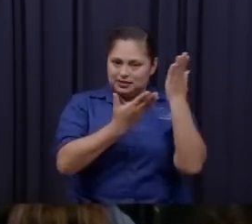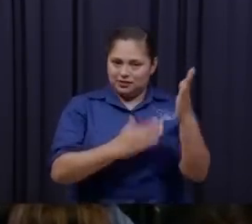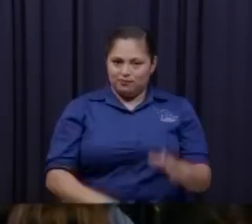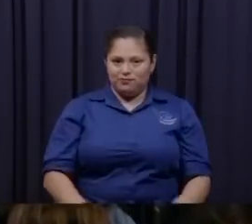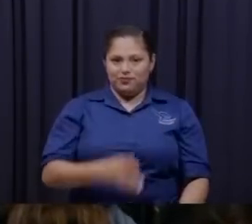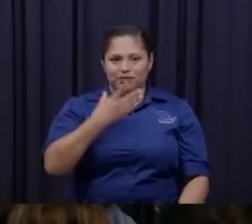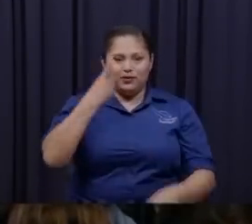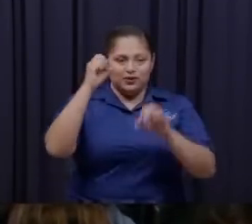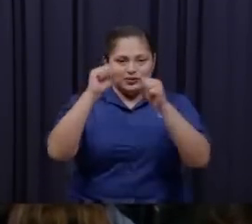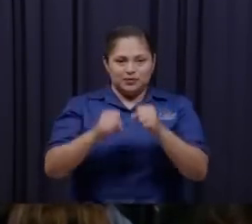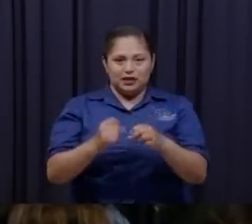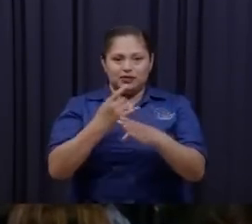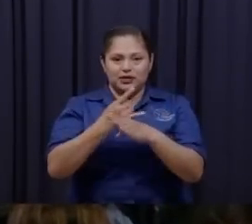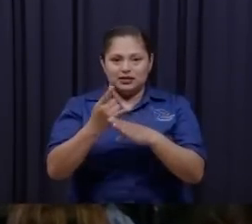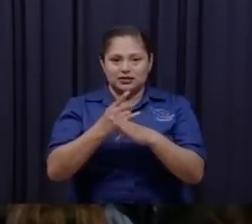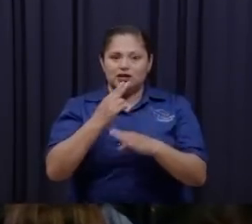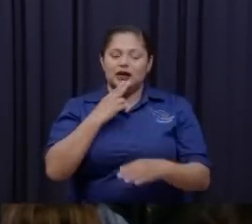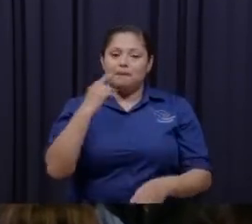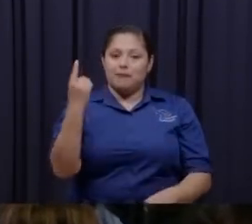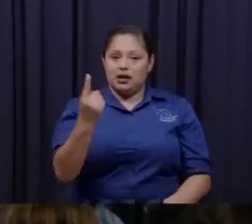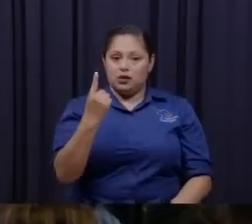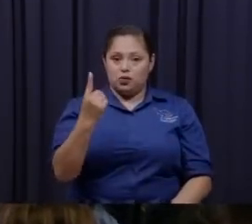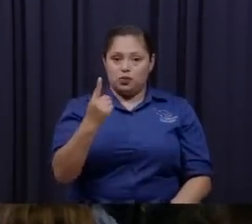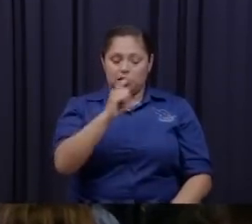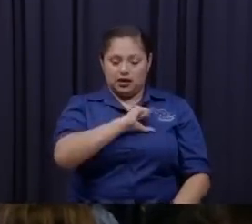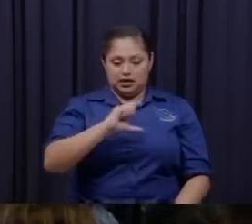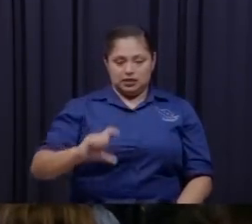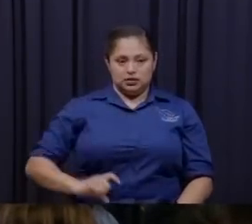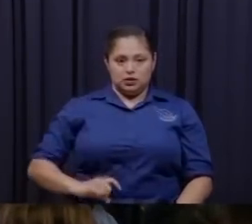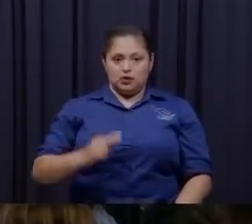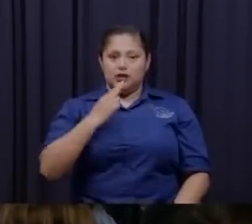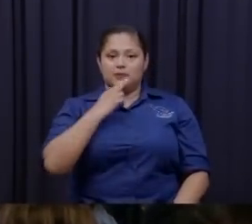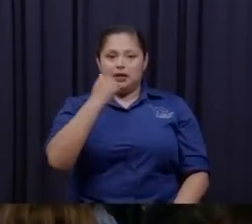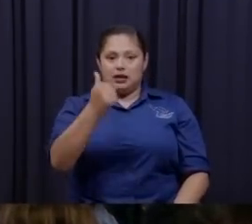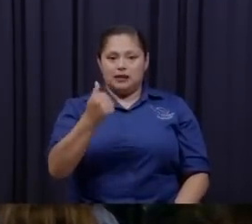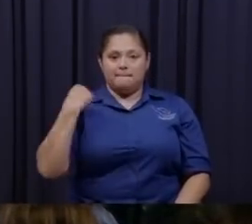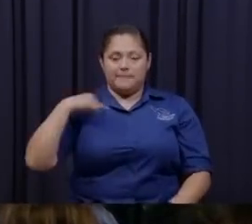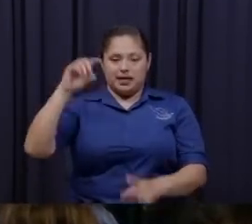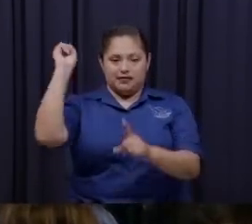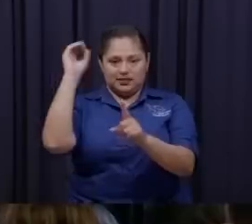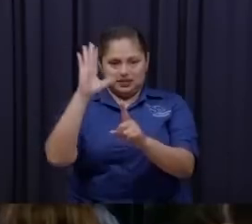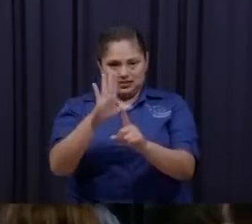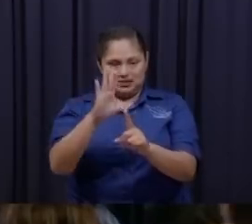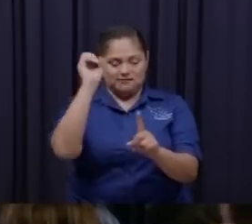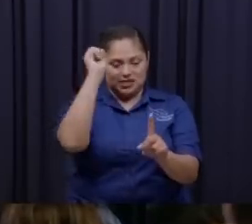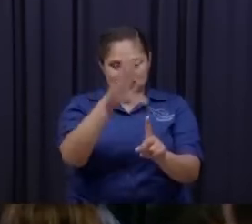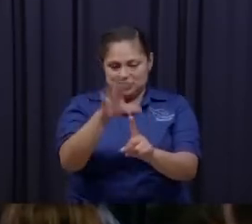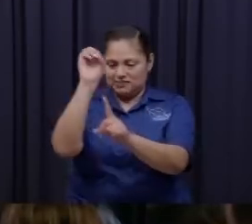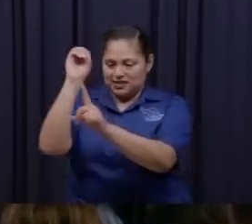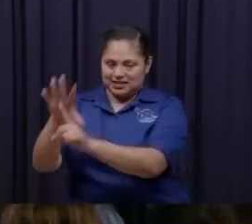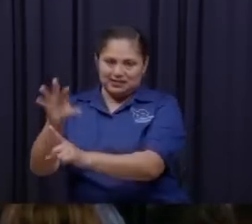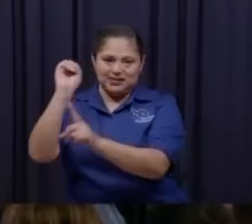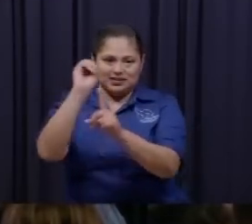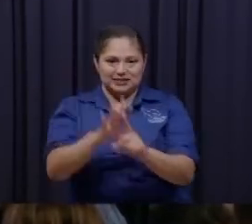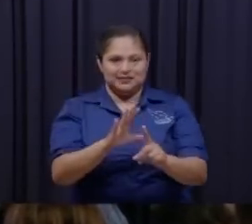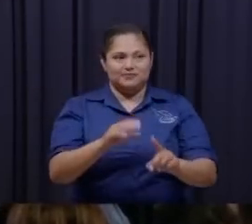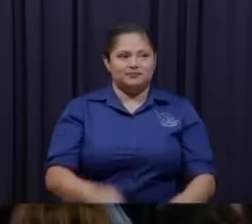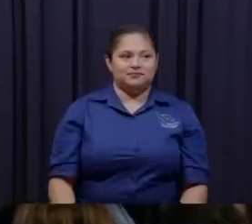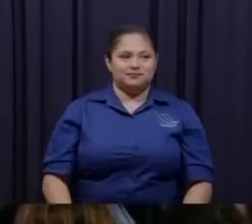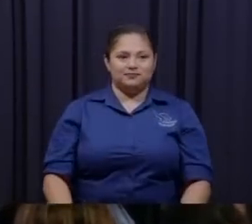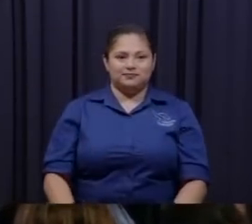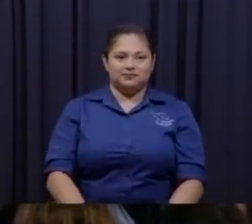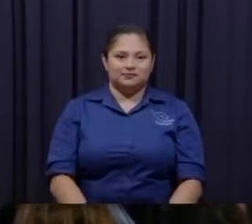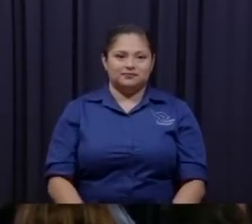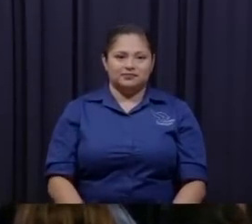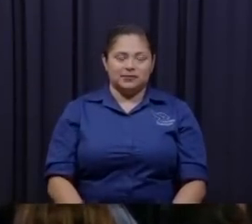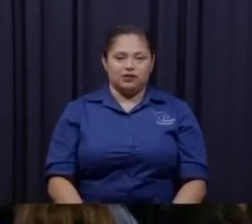puede utilizar a un hermano en Cristo, a una hermana, para bendecir, bendecir, bendecir, bendecir, bendecir, bendecir.